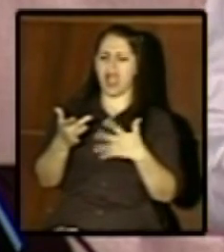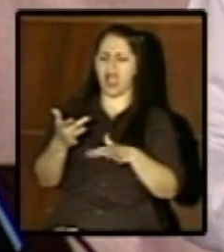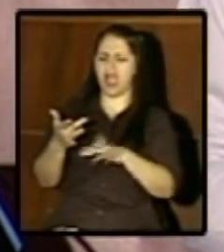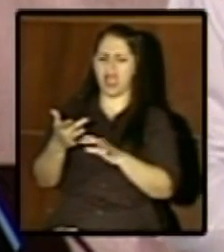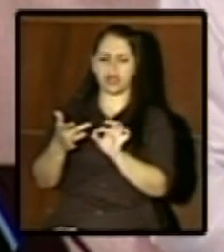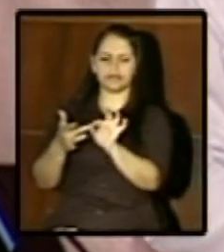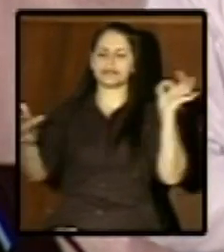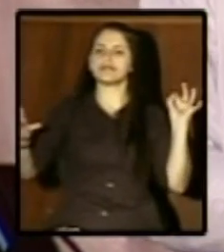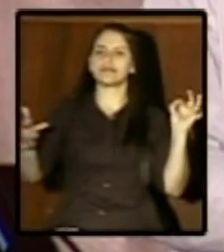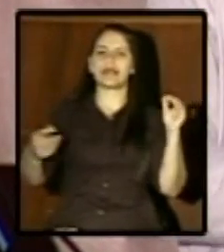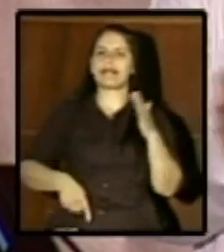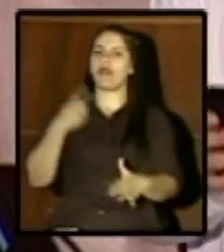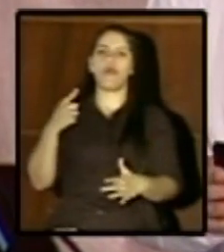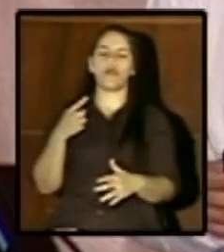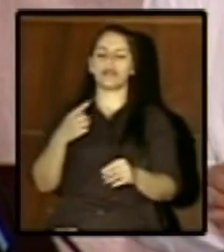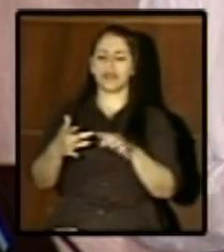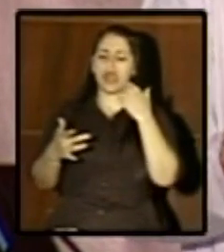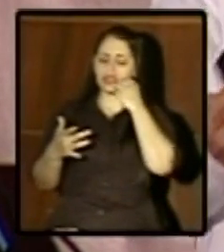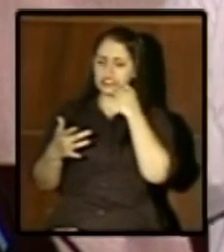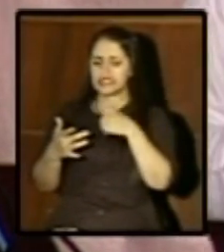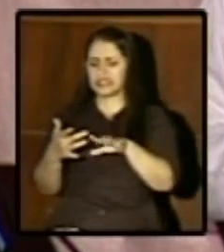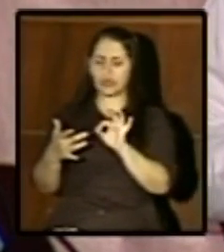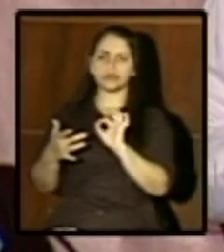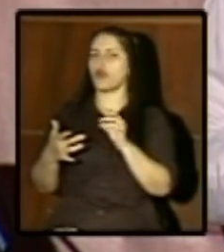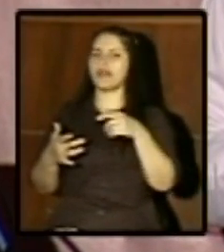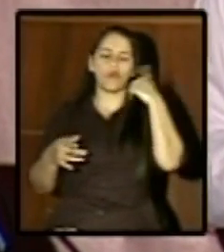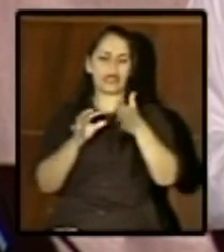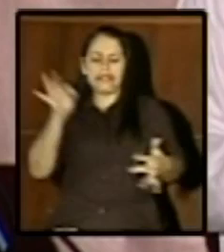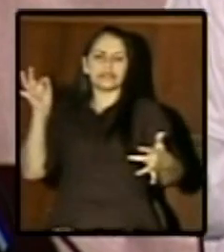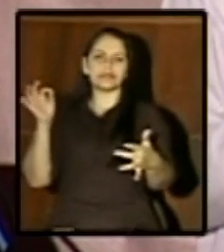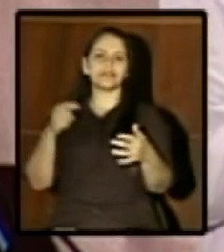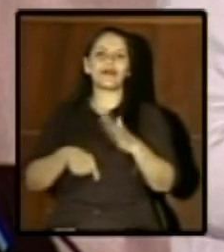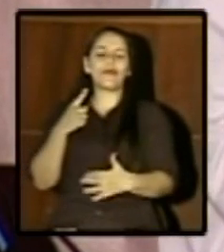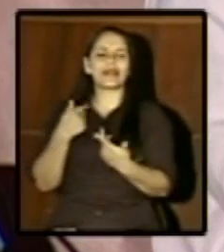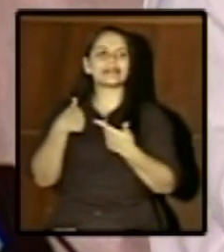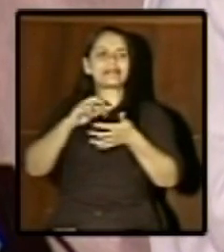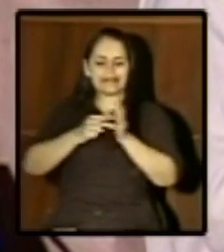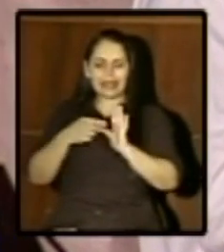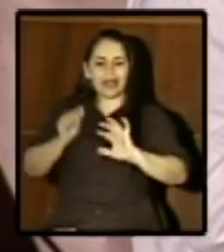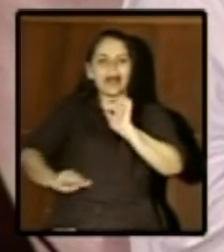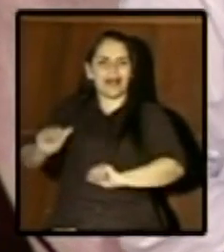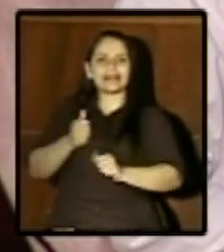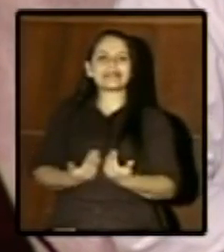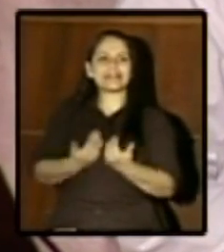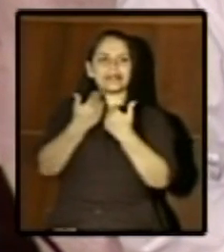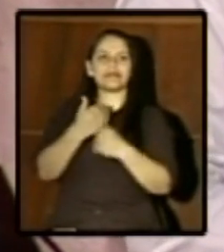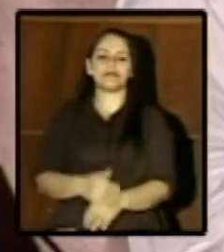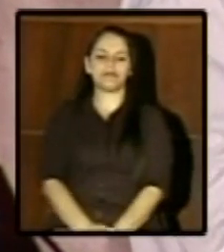la quitamos y es un acto inmediato y reflejo. Eso toma milisegundos y eso nos defiende del daño corporal, es